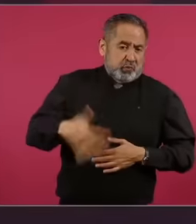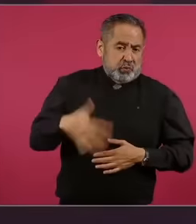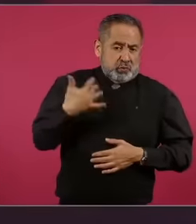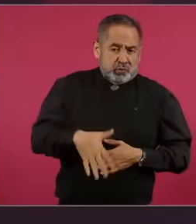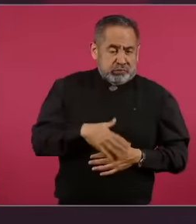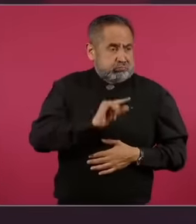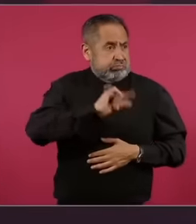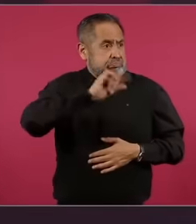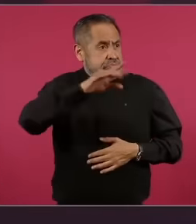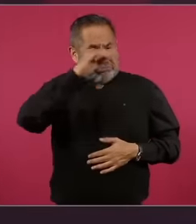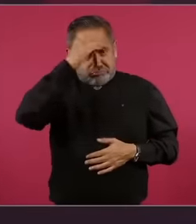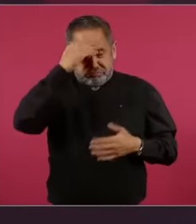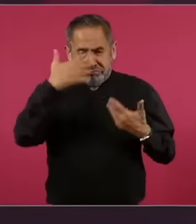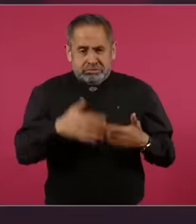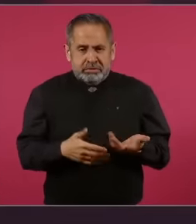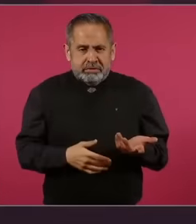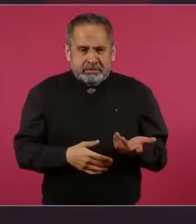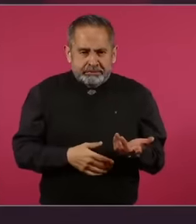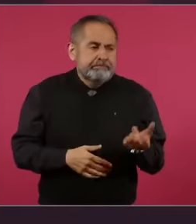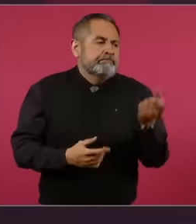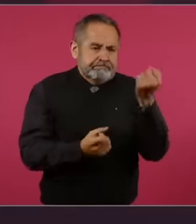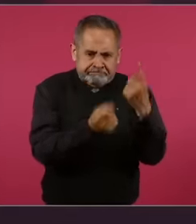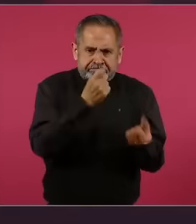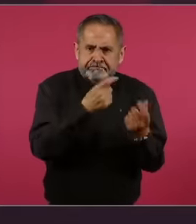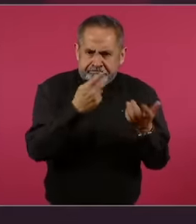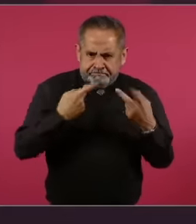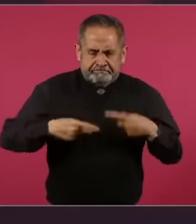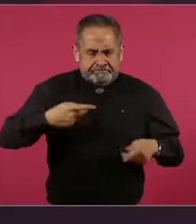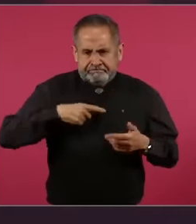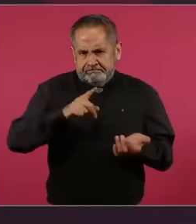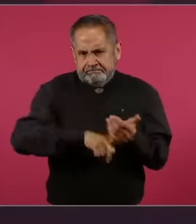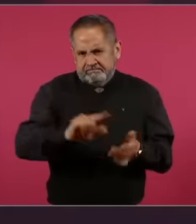todos. Y desde luego hay gente pues muy